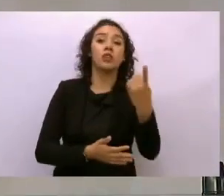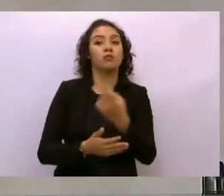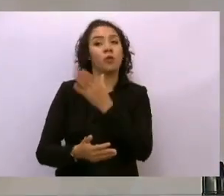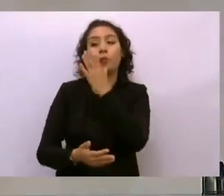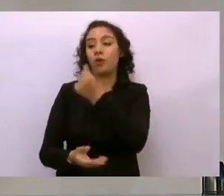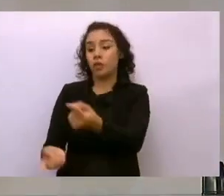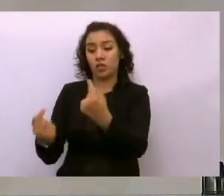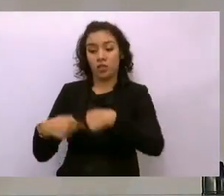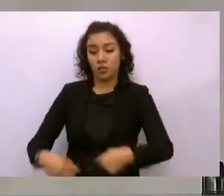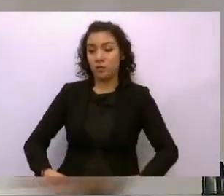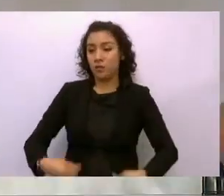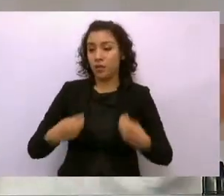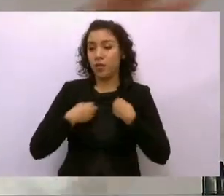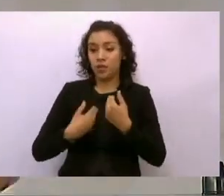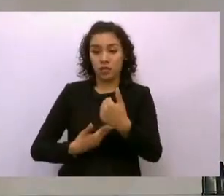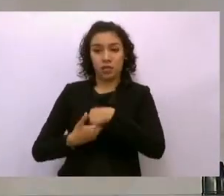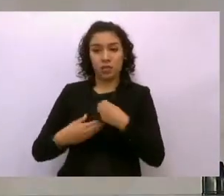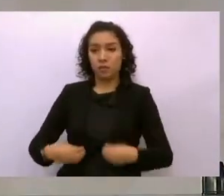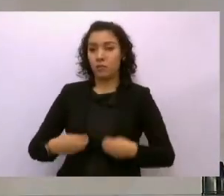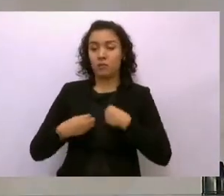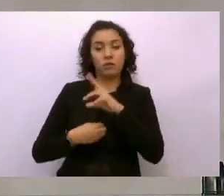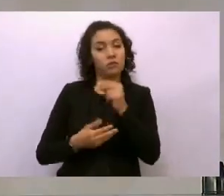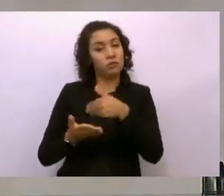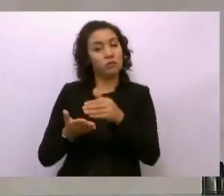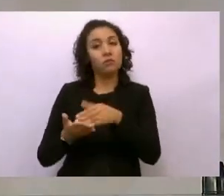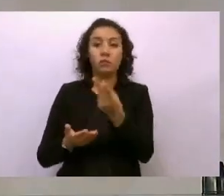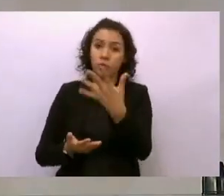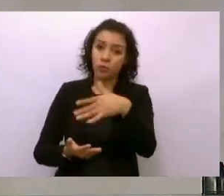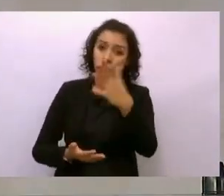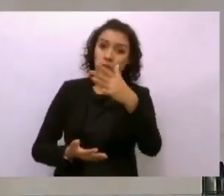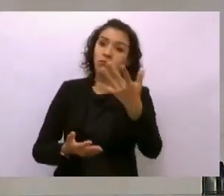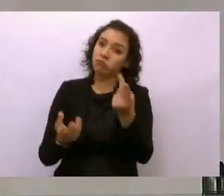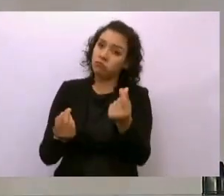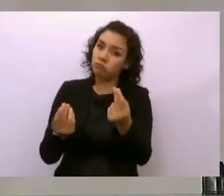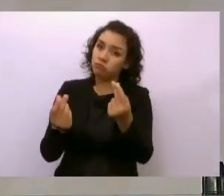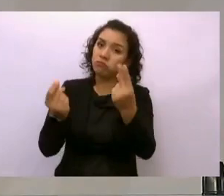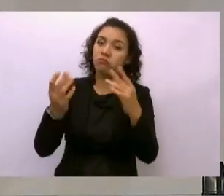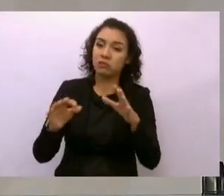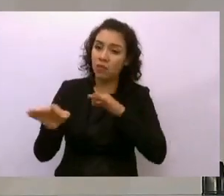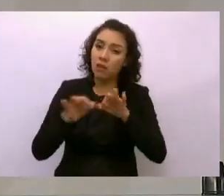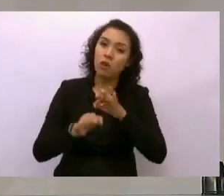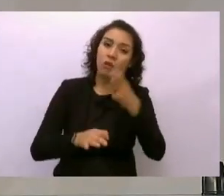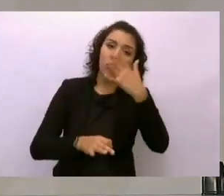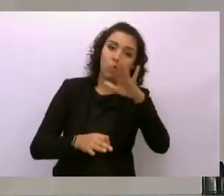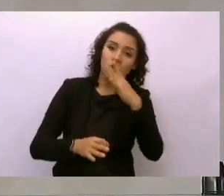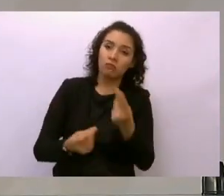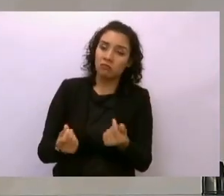ahí, ya no pueden estar en la casa, se tienen que salir.